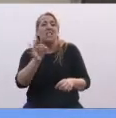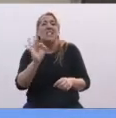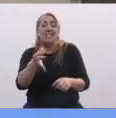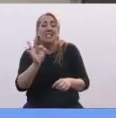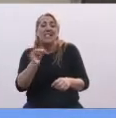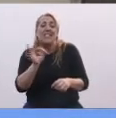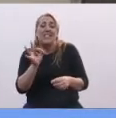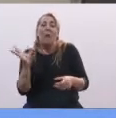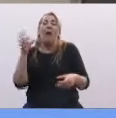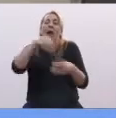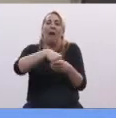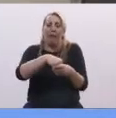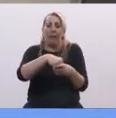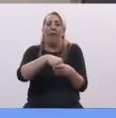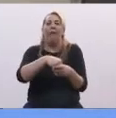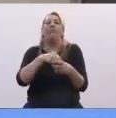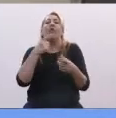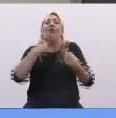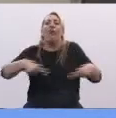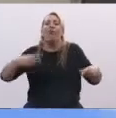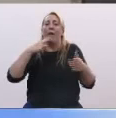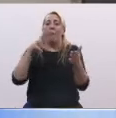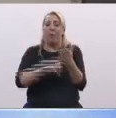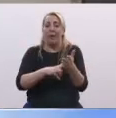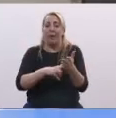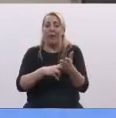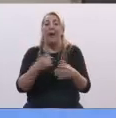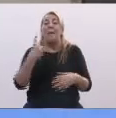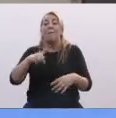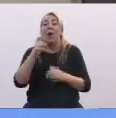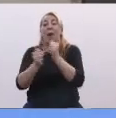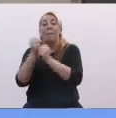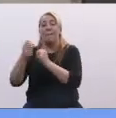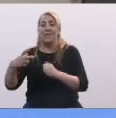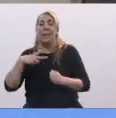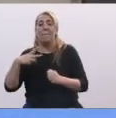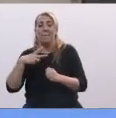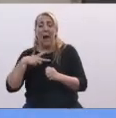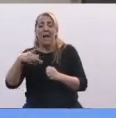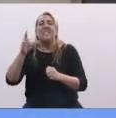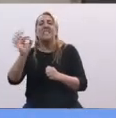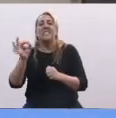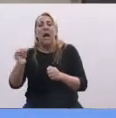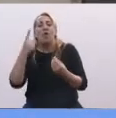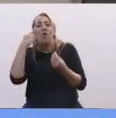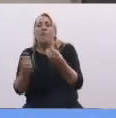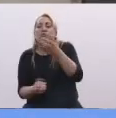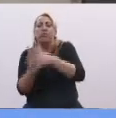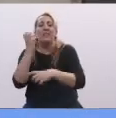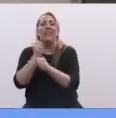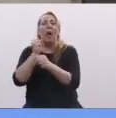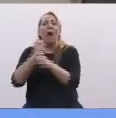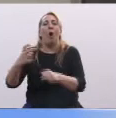distribuirlo a la utilidad del impuesto que le dan. Y la empresa privada sabe generarlo, sabe cómo se genera trabajo